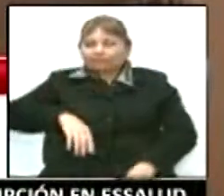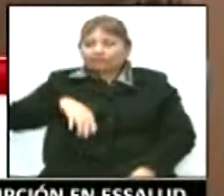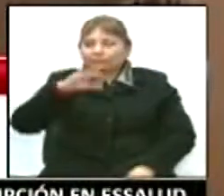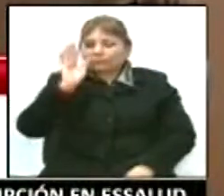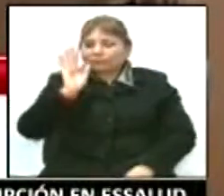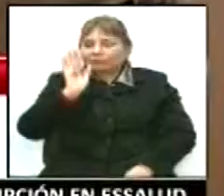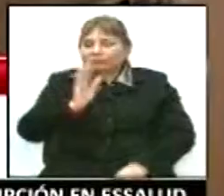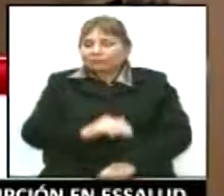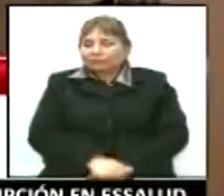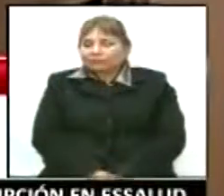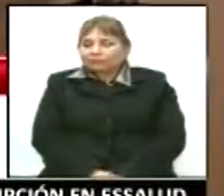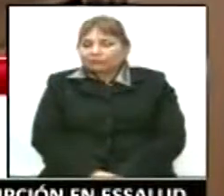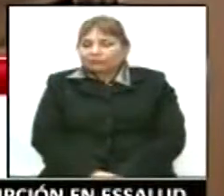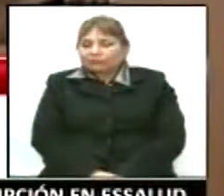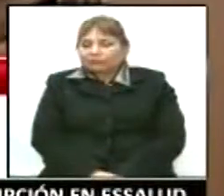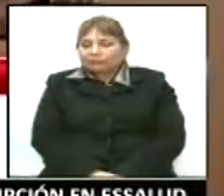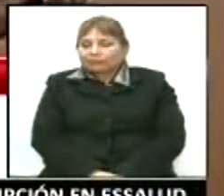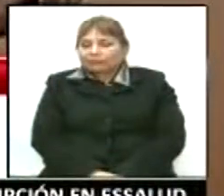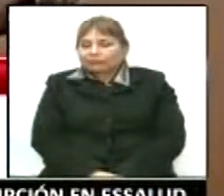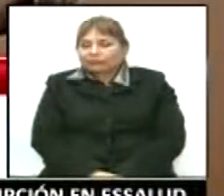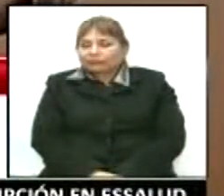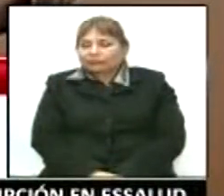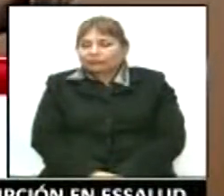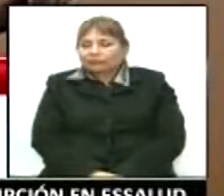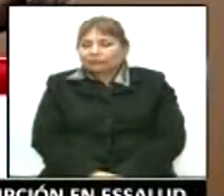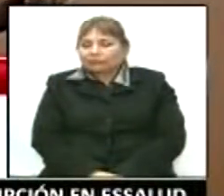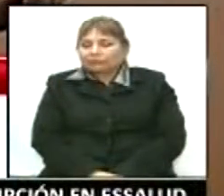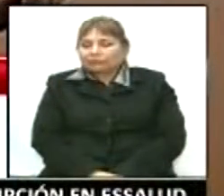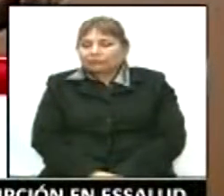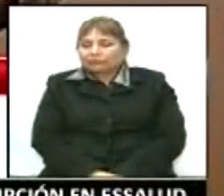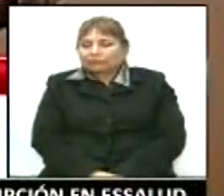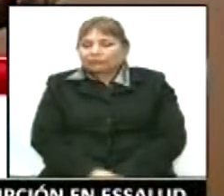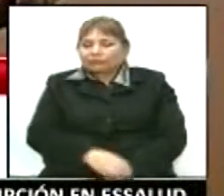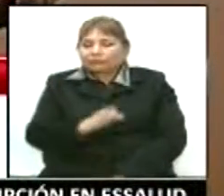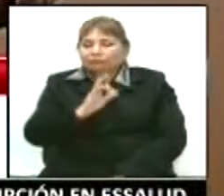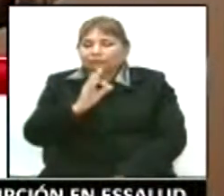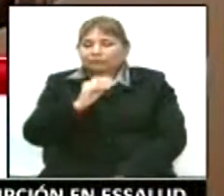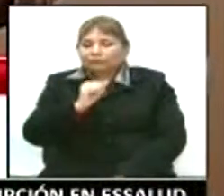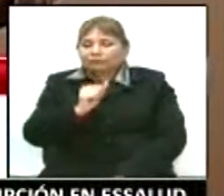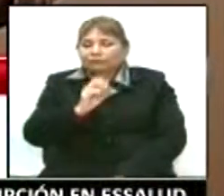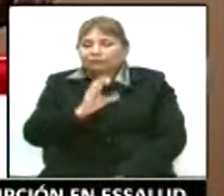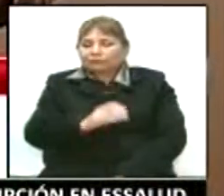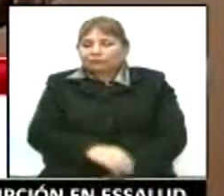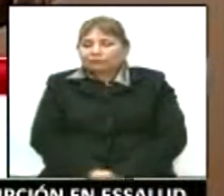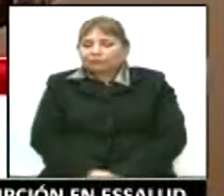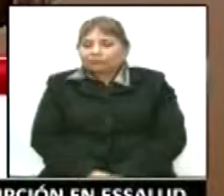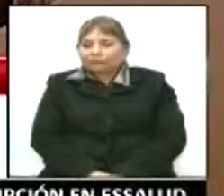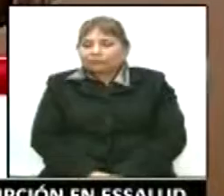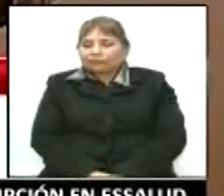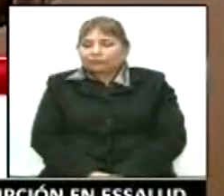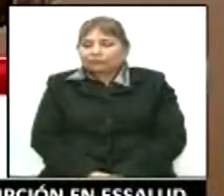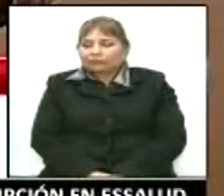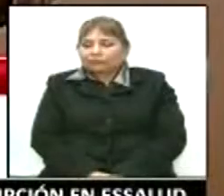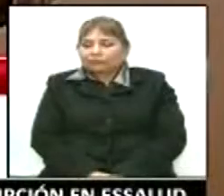sírvanse levantar la mano. A favor, congresista Francisco Villavicencio.